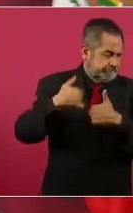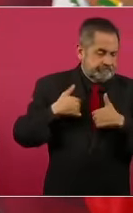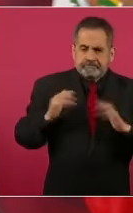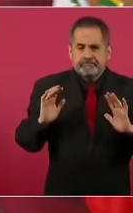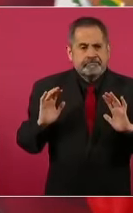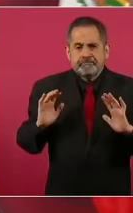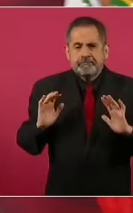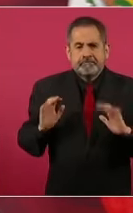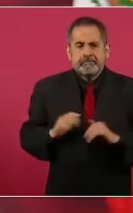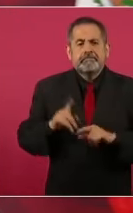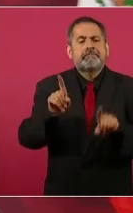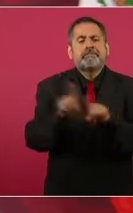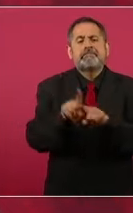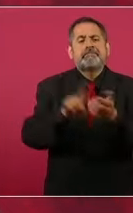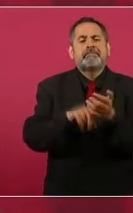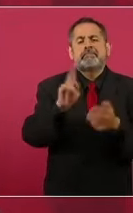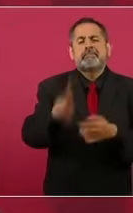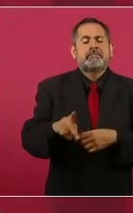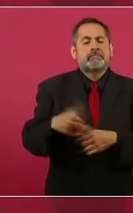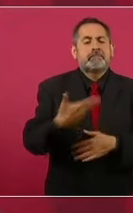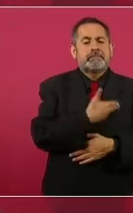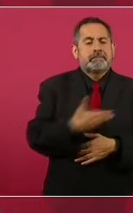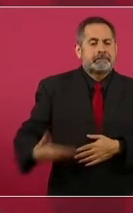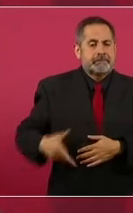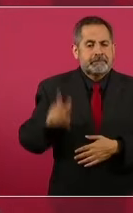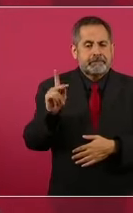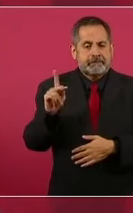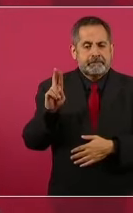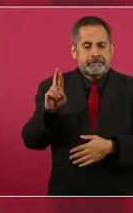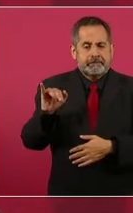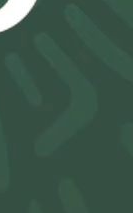Es como el caso del presidente del PRI,